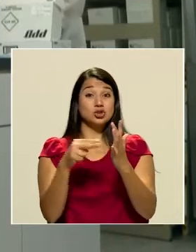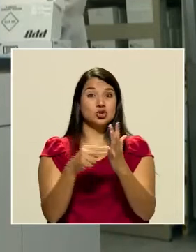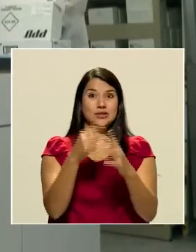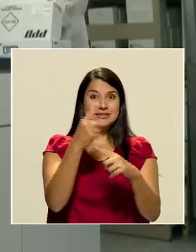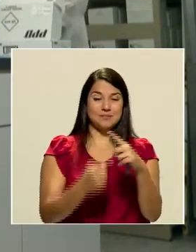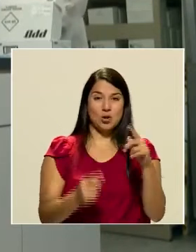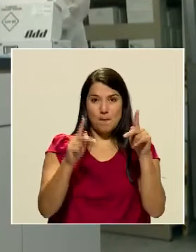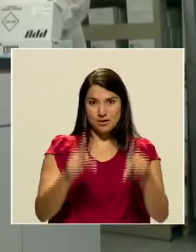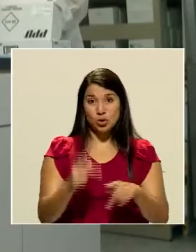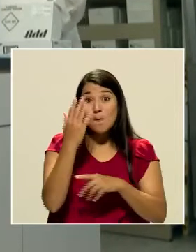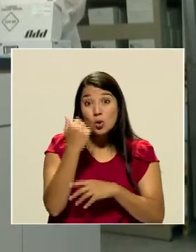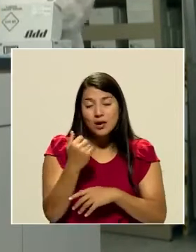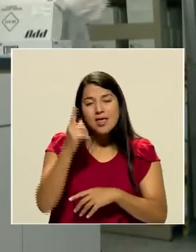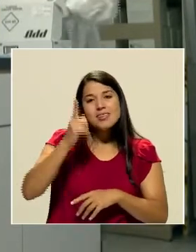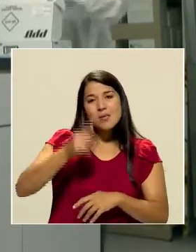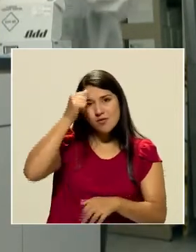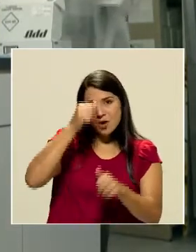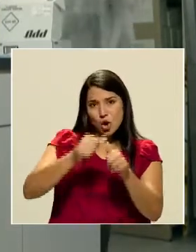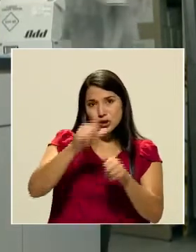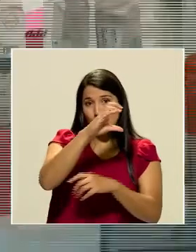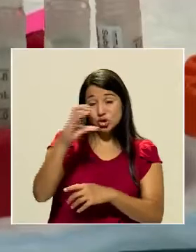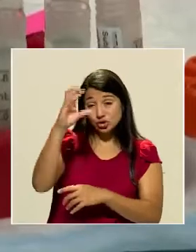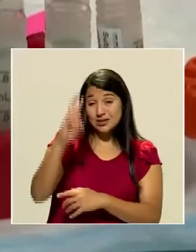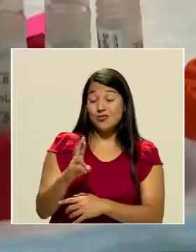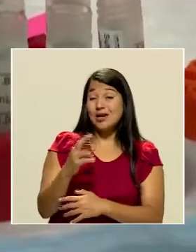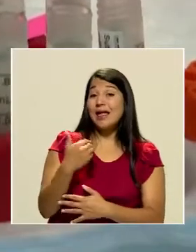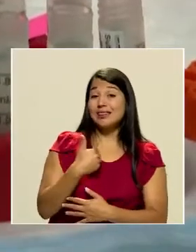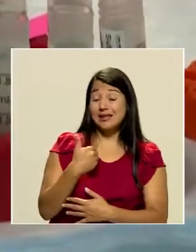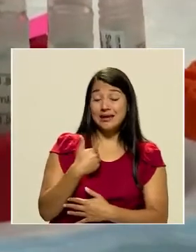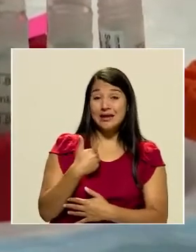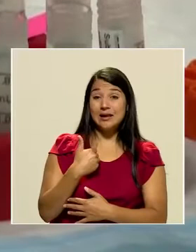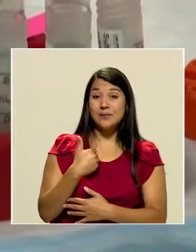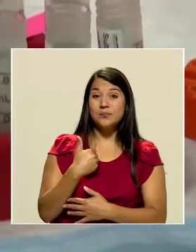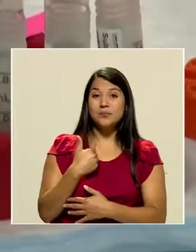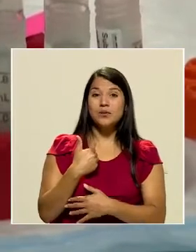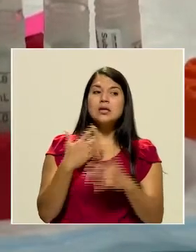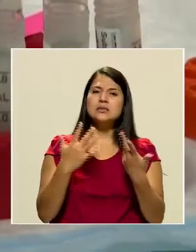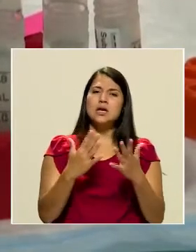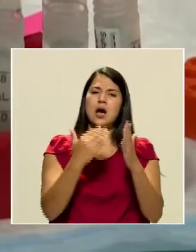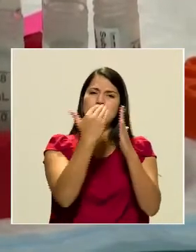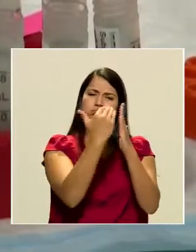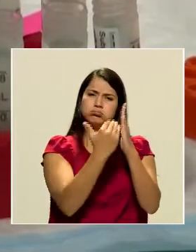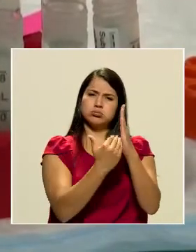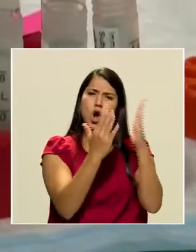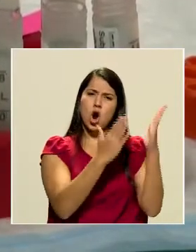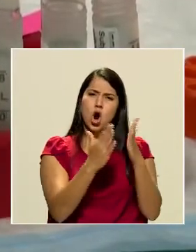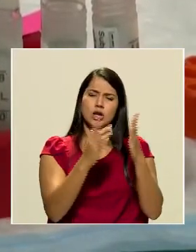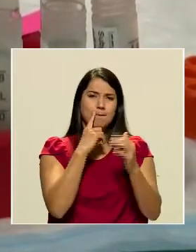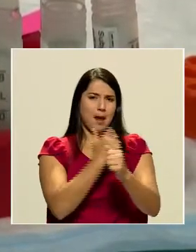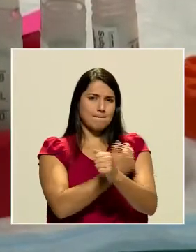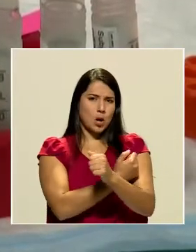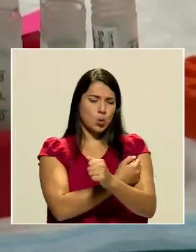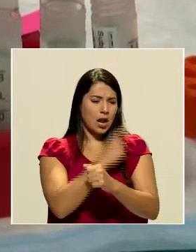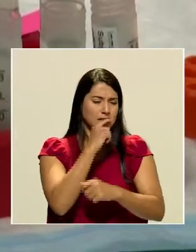recordar que Costa Rica, si bien es cierto, tiene esquemas de vacunación para niños